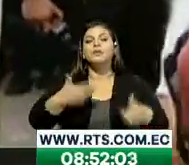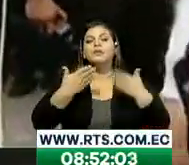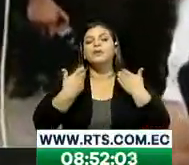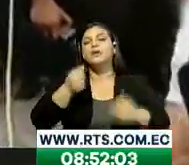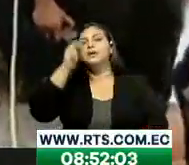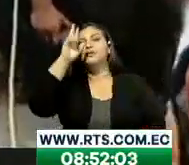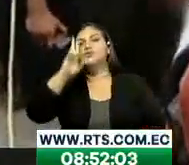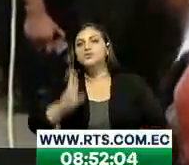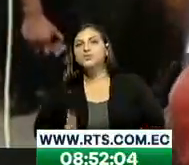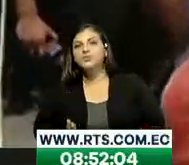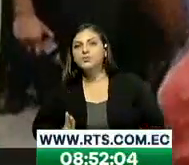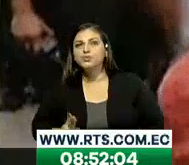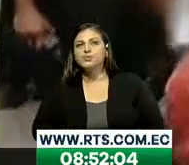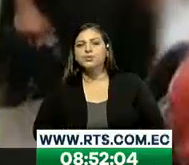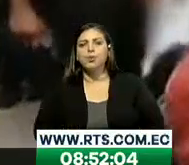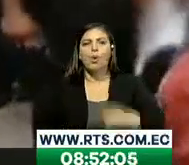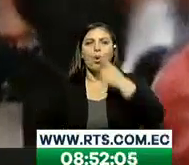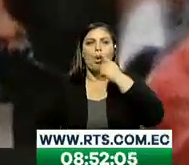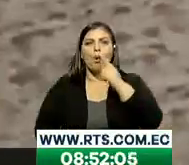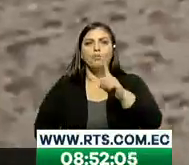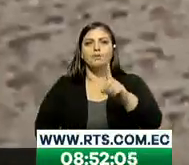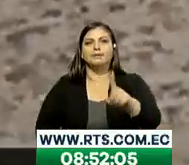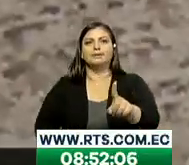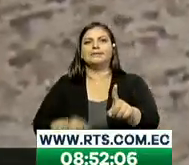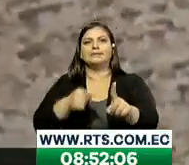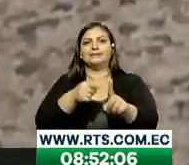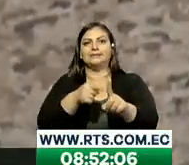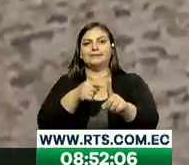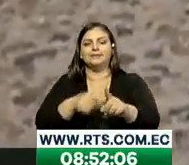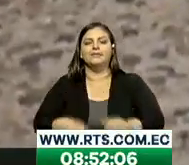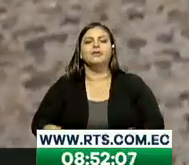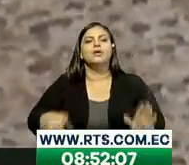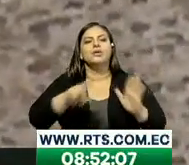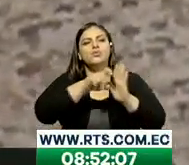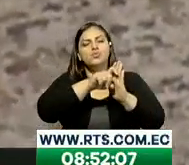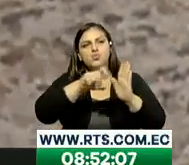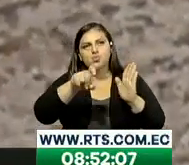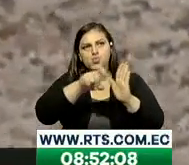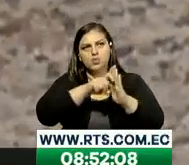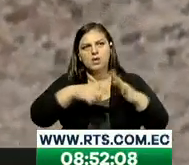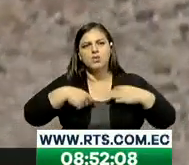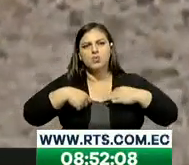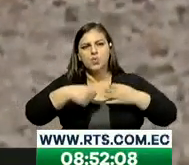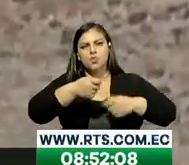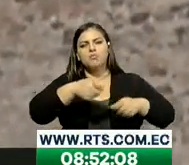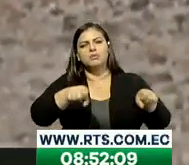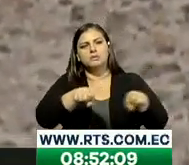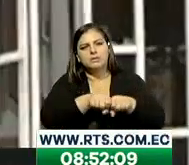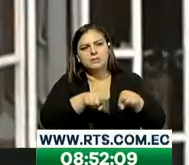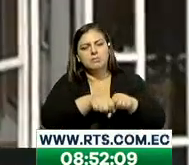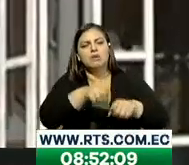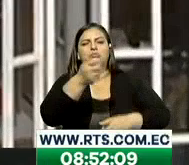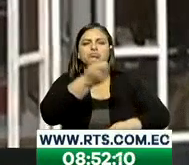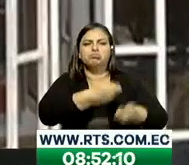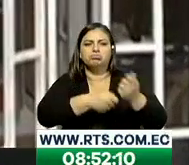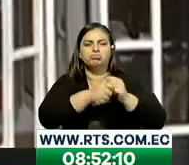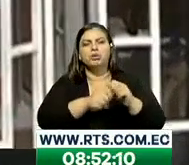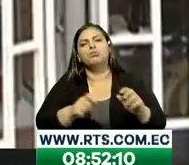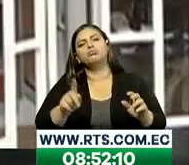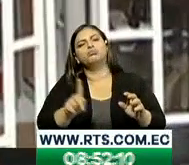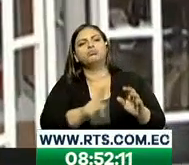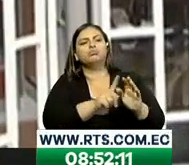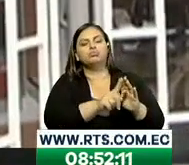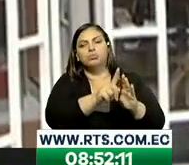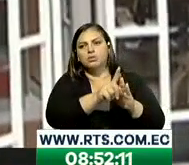muerte violenta de un individuo, el cual se encontraba en un local comercial. Se disponía a comprar un par de zapatos